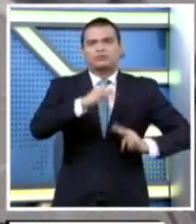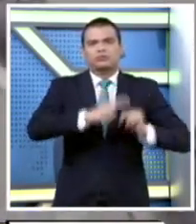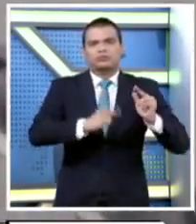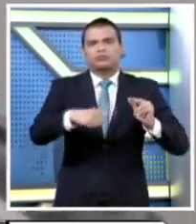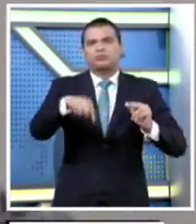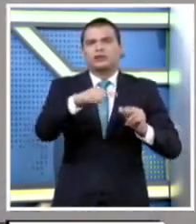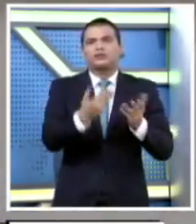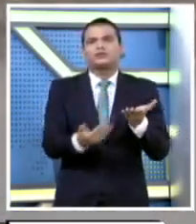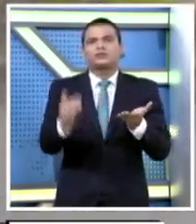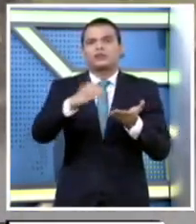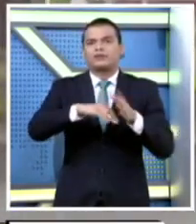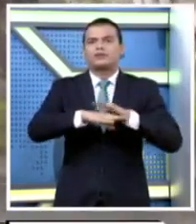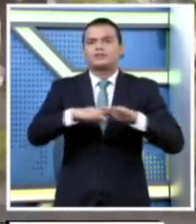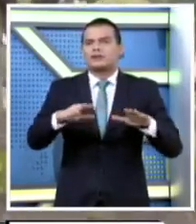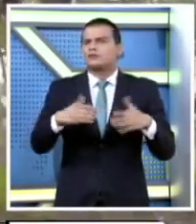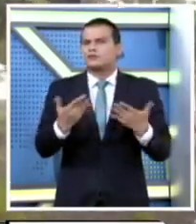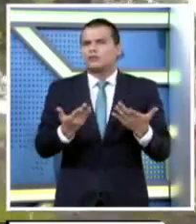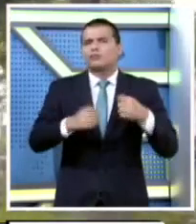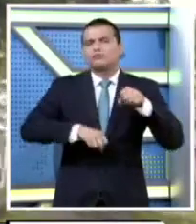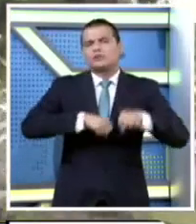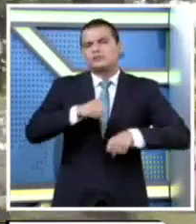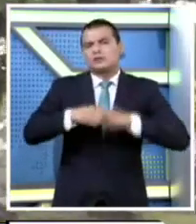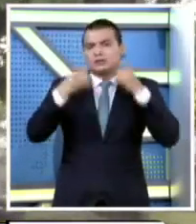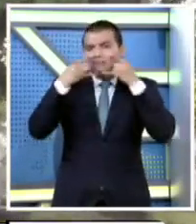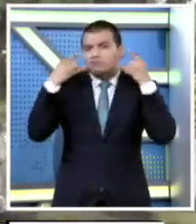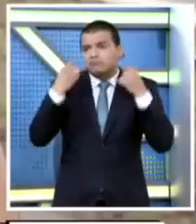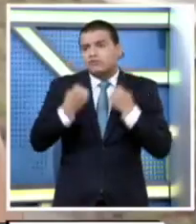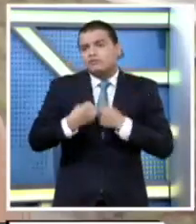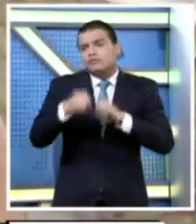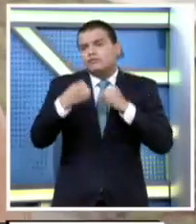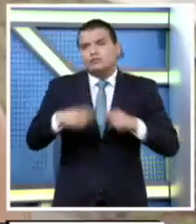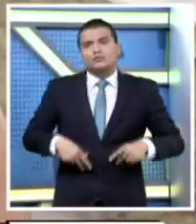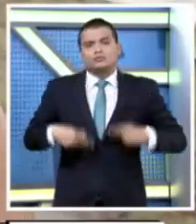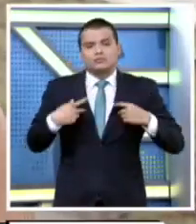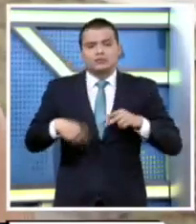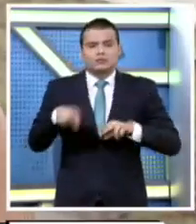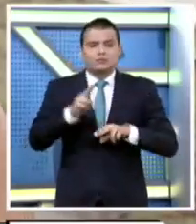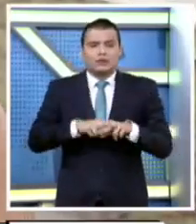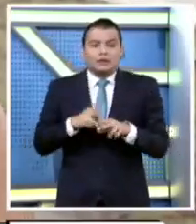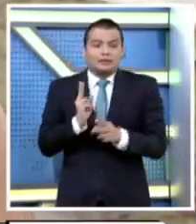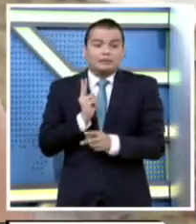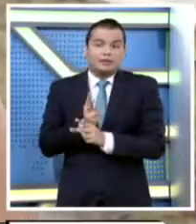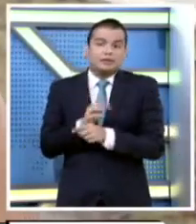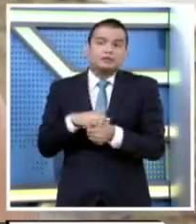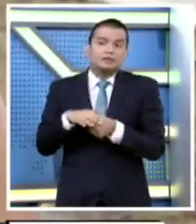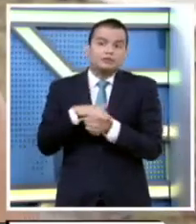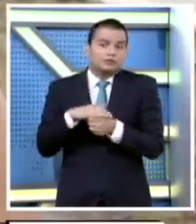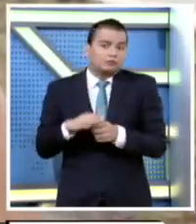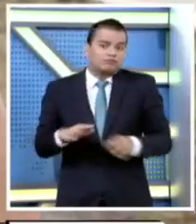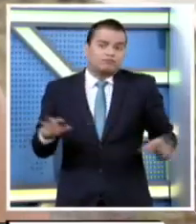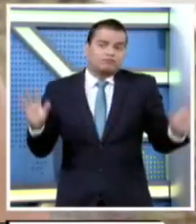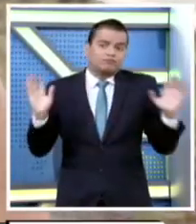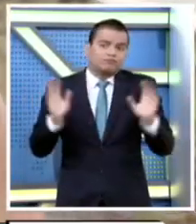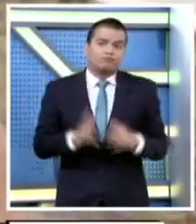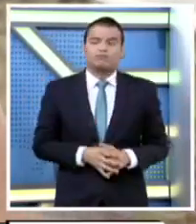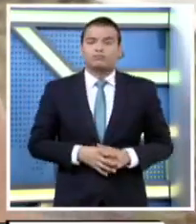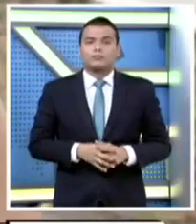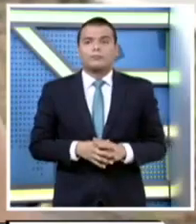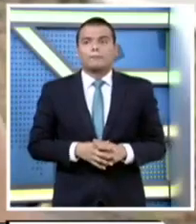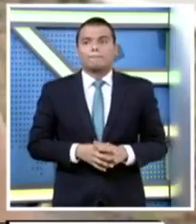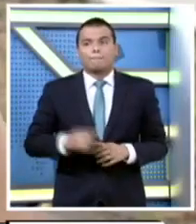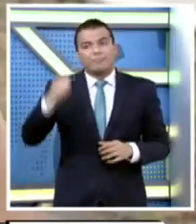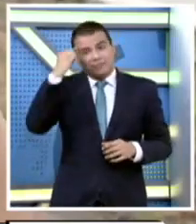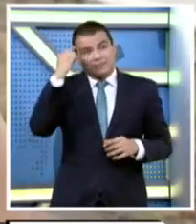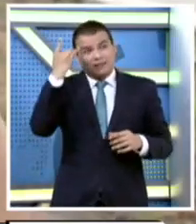labores en bicicleta y con tapaboca, tratan de volver a la normalidad. Uno trabaja con un riesgo siempre, pensando en